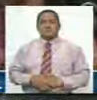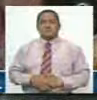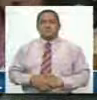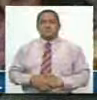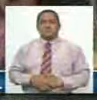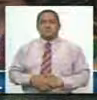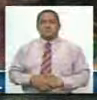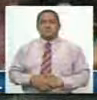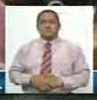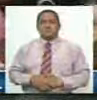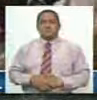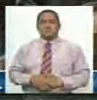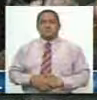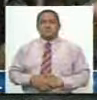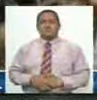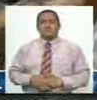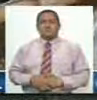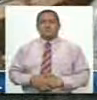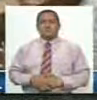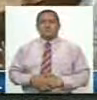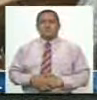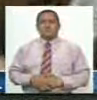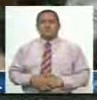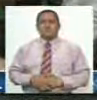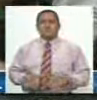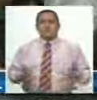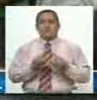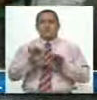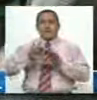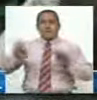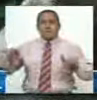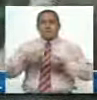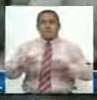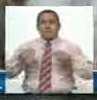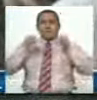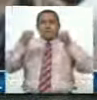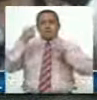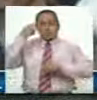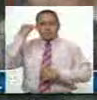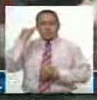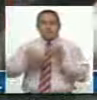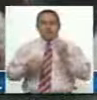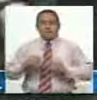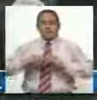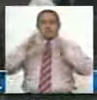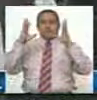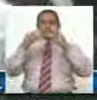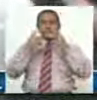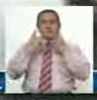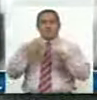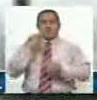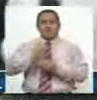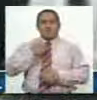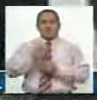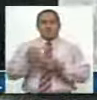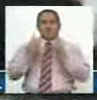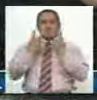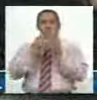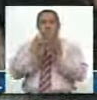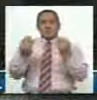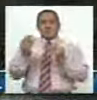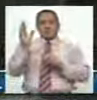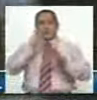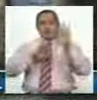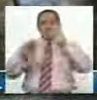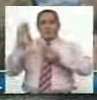respira cambio. Al margen de esta protesta, en el último día oficial de actividades, se escucharon muchas